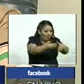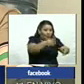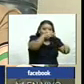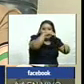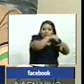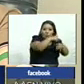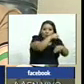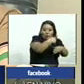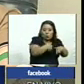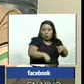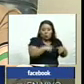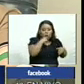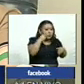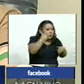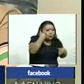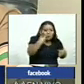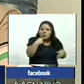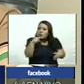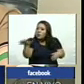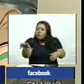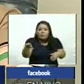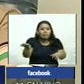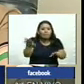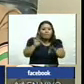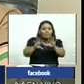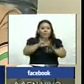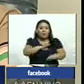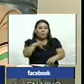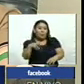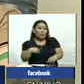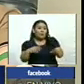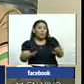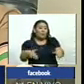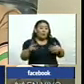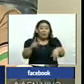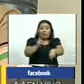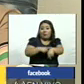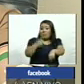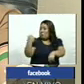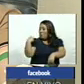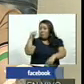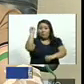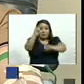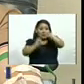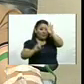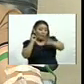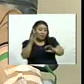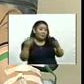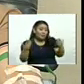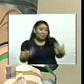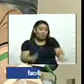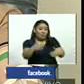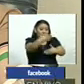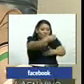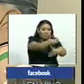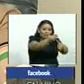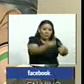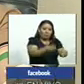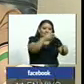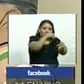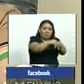así que nos ha tocado rebuscarnos entre la familia, porque debido a la época de Navidad que pasó, los bancos de sangre